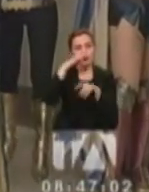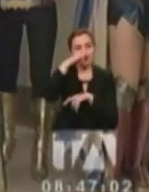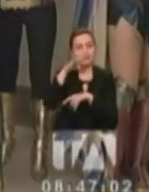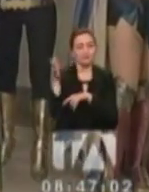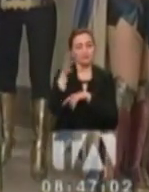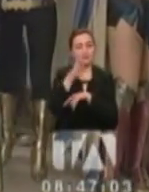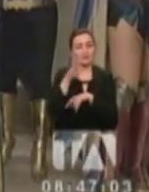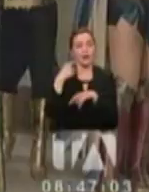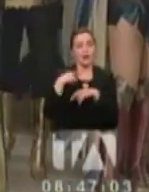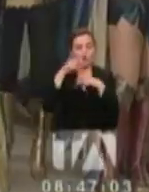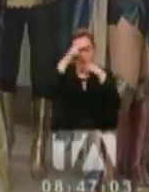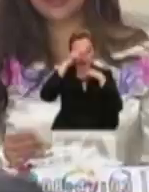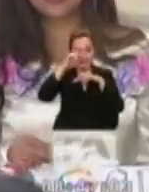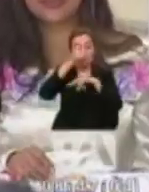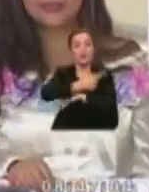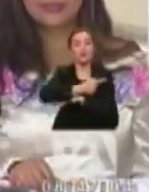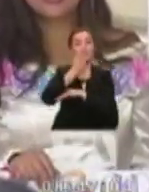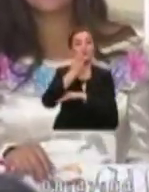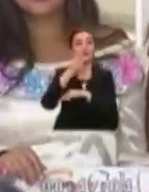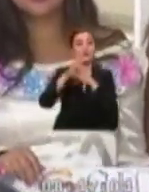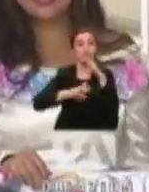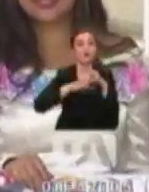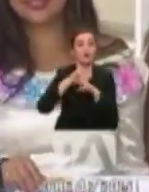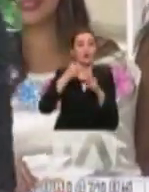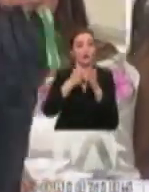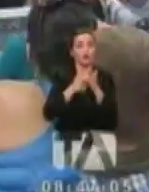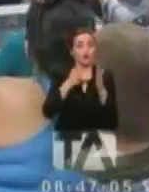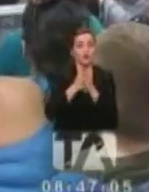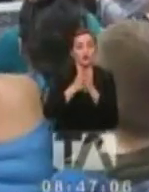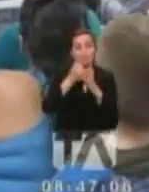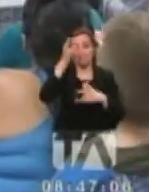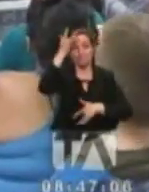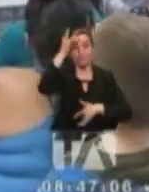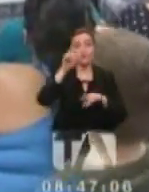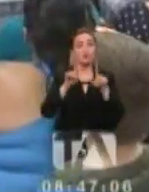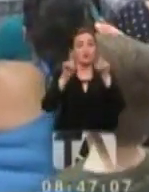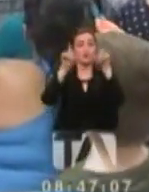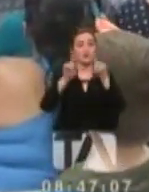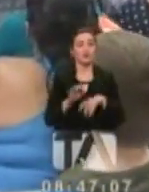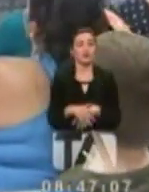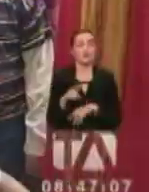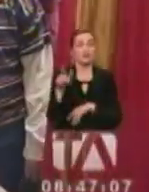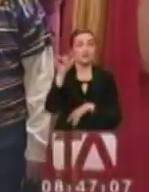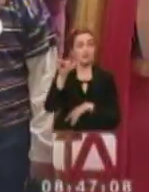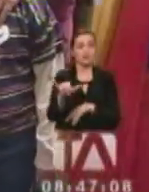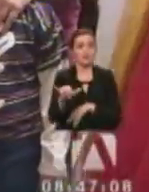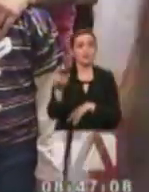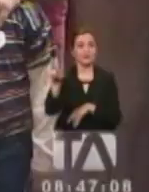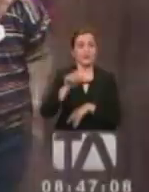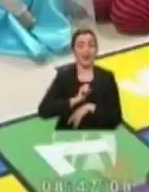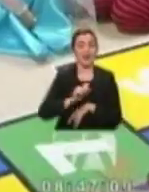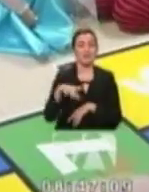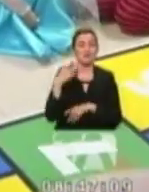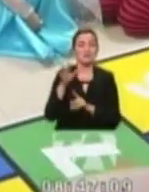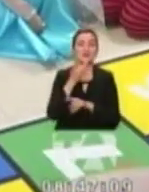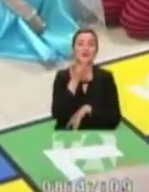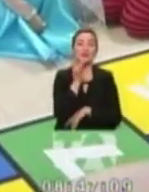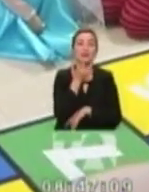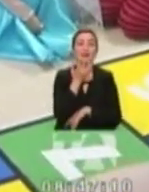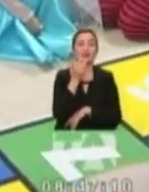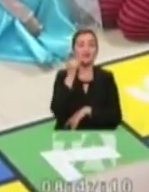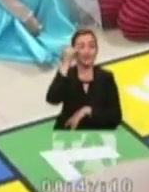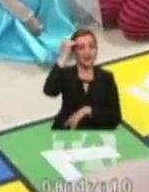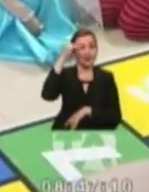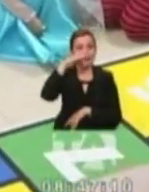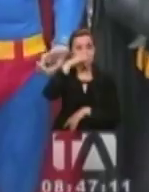Por la conmemoración del Día Mundial de la Lucha contra el Cáncer Infantil, este sábado los superhéroes favoritos de adultos y